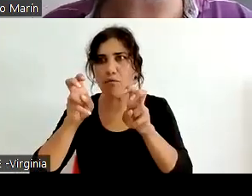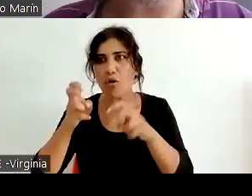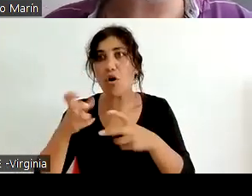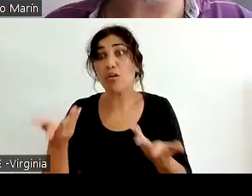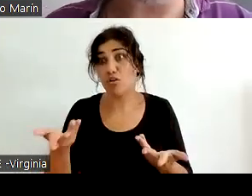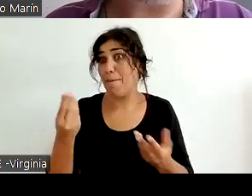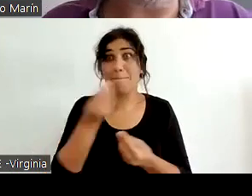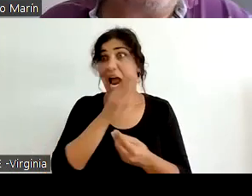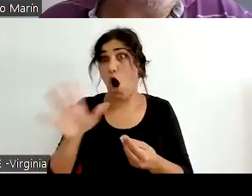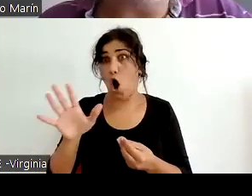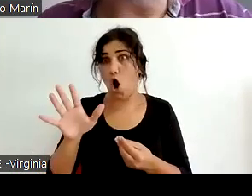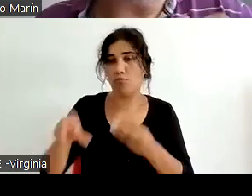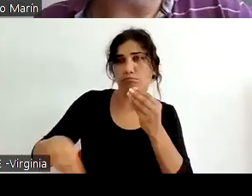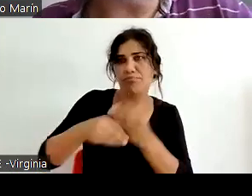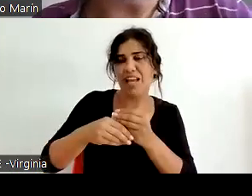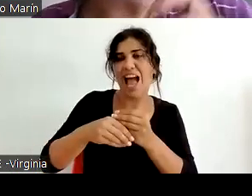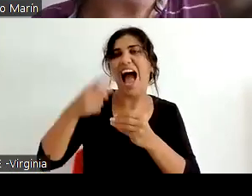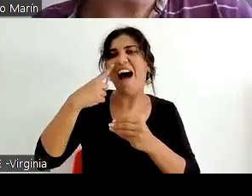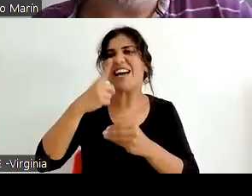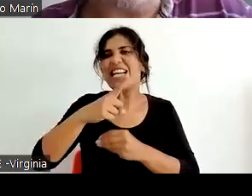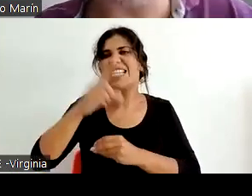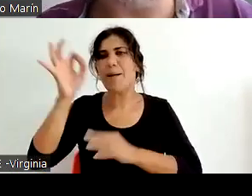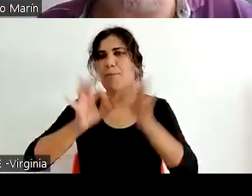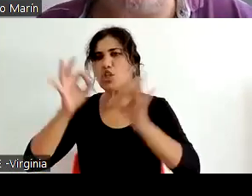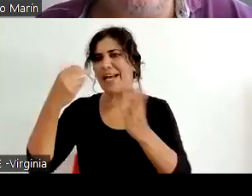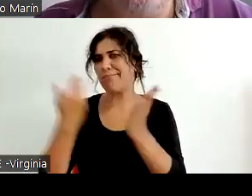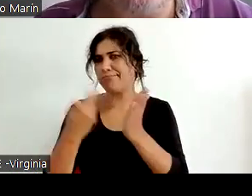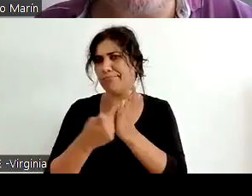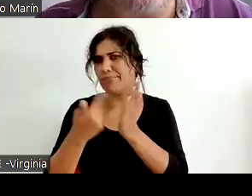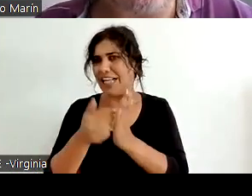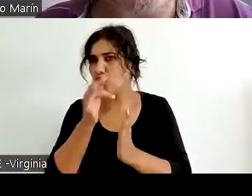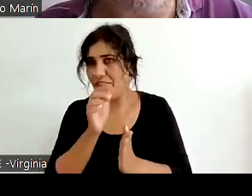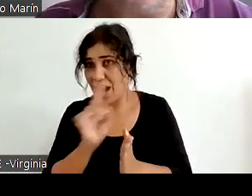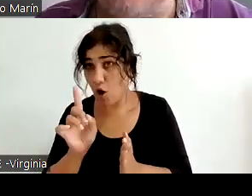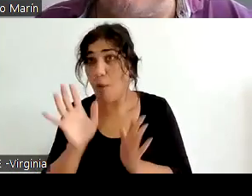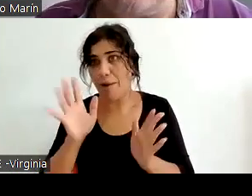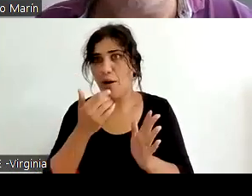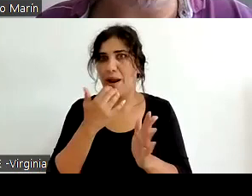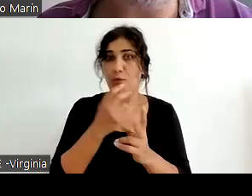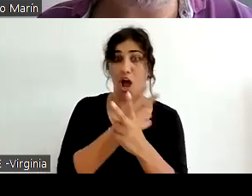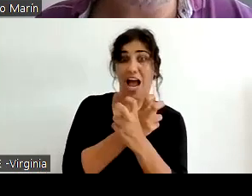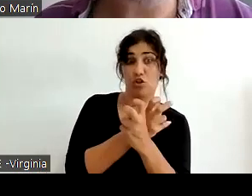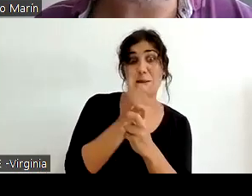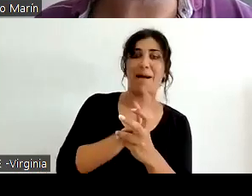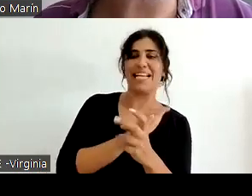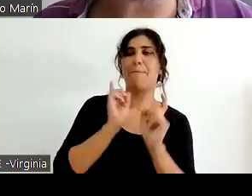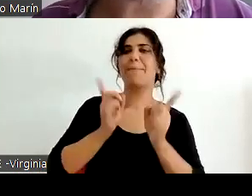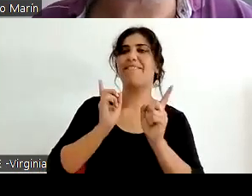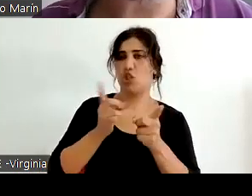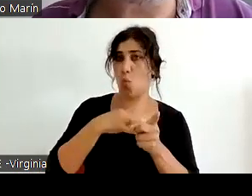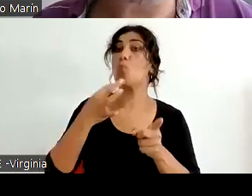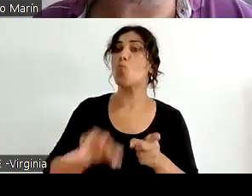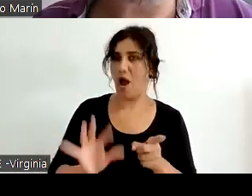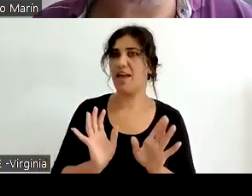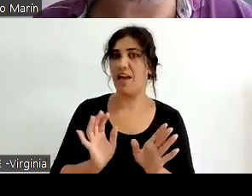elementos por si conseguimos una regeneración y que sea mínima de esa artrosis. Por lo tanto, el Active Freedom, sobre todo